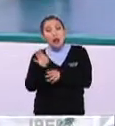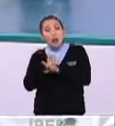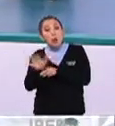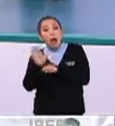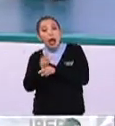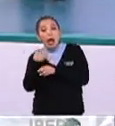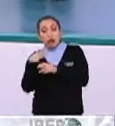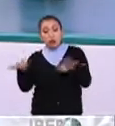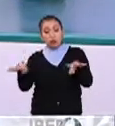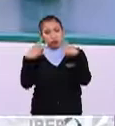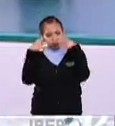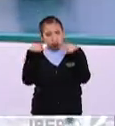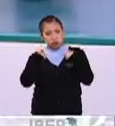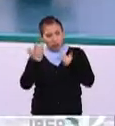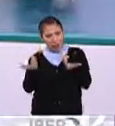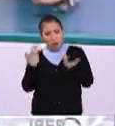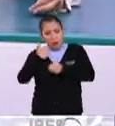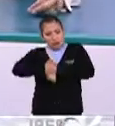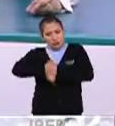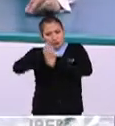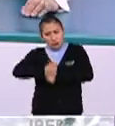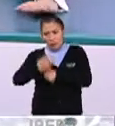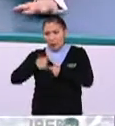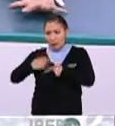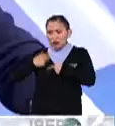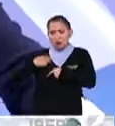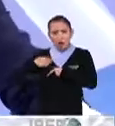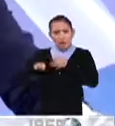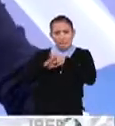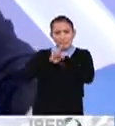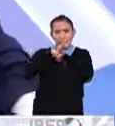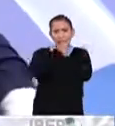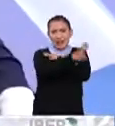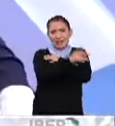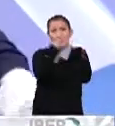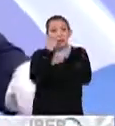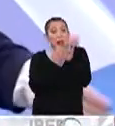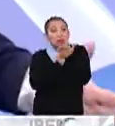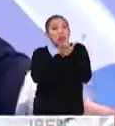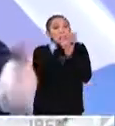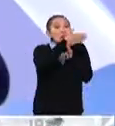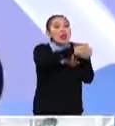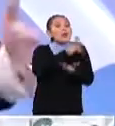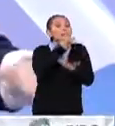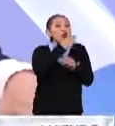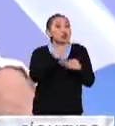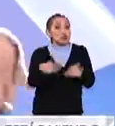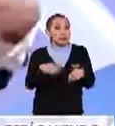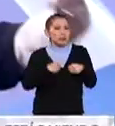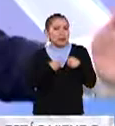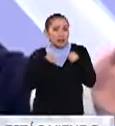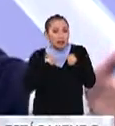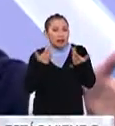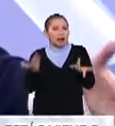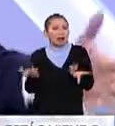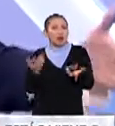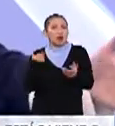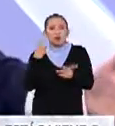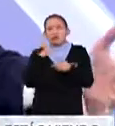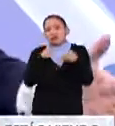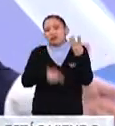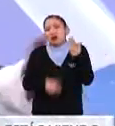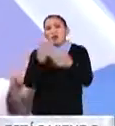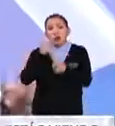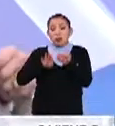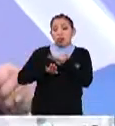es visibilizar el viacrucis que tiene que pasar un migrante para intentar pues mejorar su vida, como tú decías, viene de cuestiones